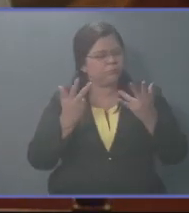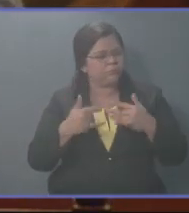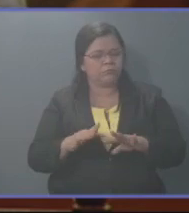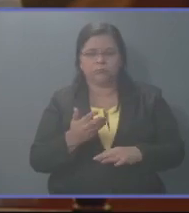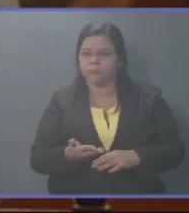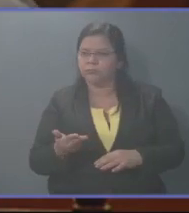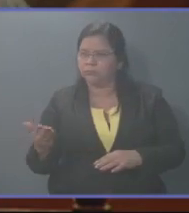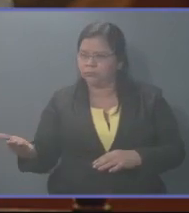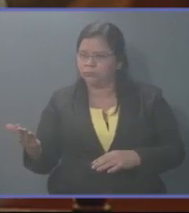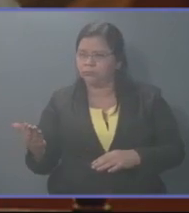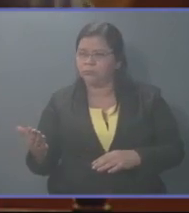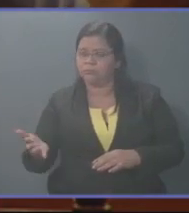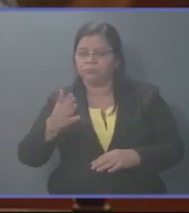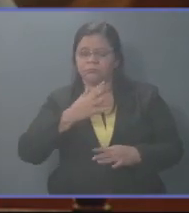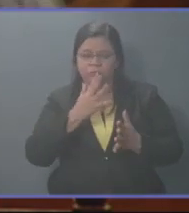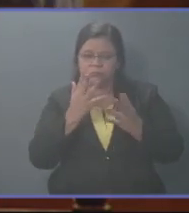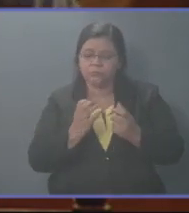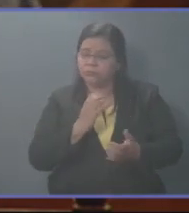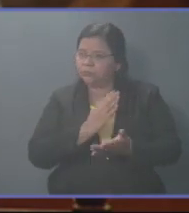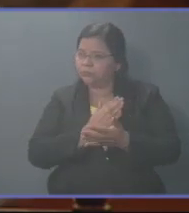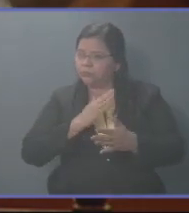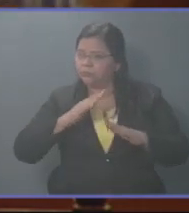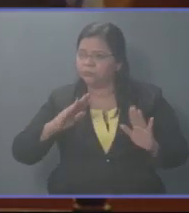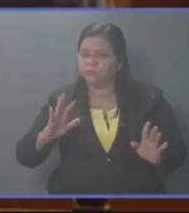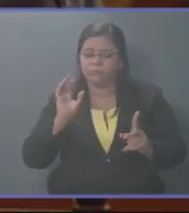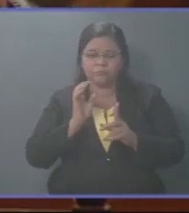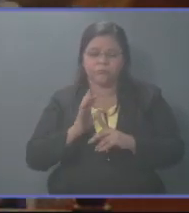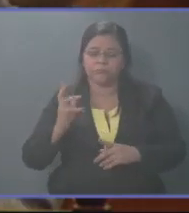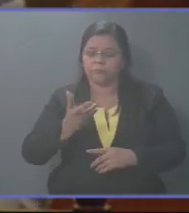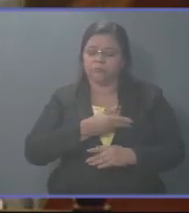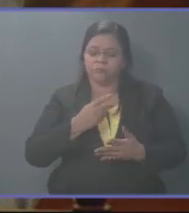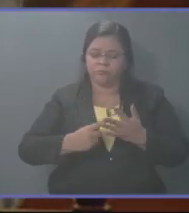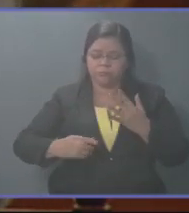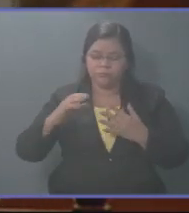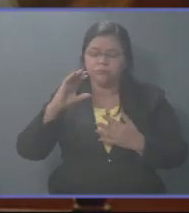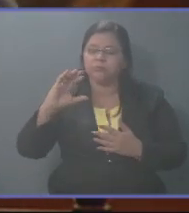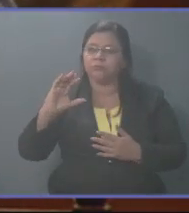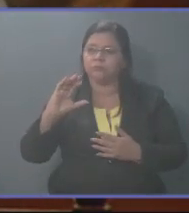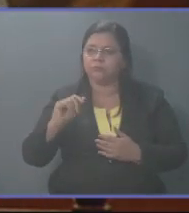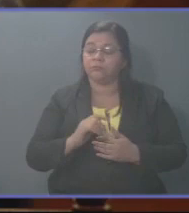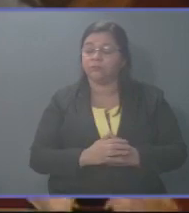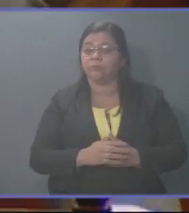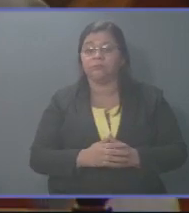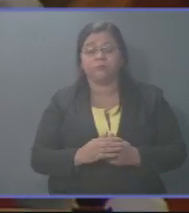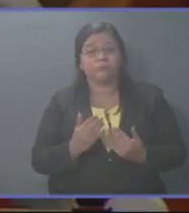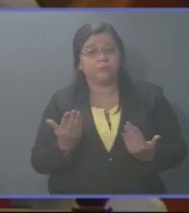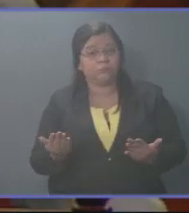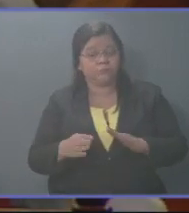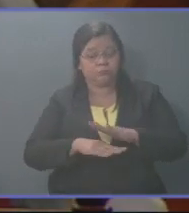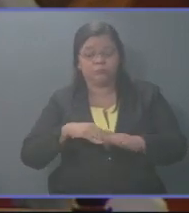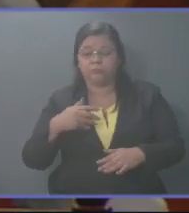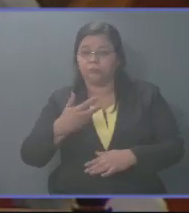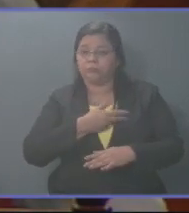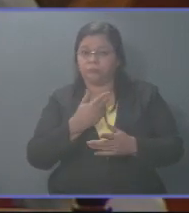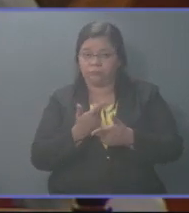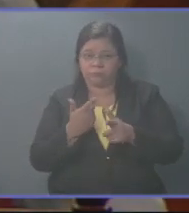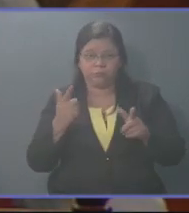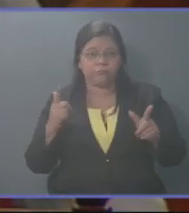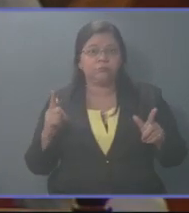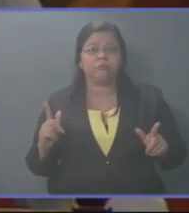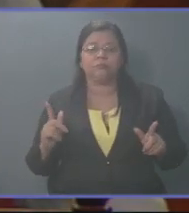acción dirigida a minar los pilares fundamentales de nuestra Constitución y en los que se basan nuestras libertades.